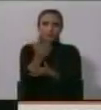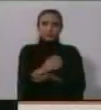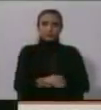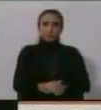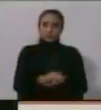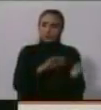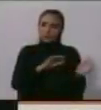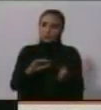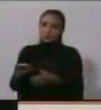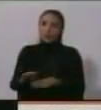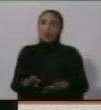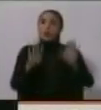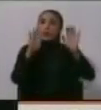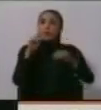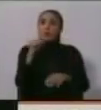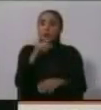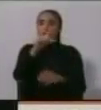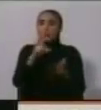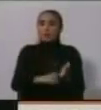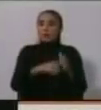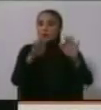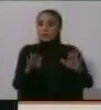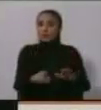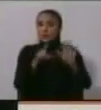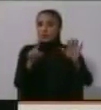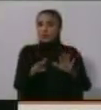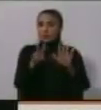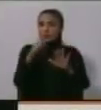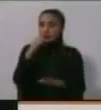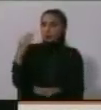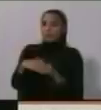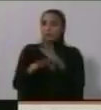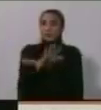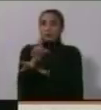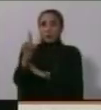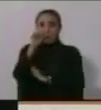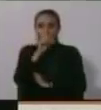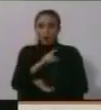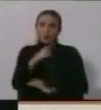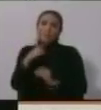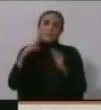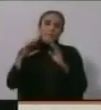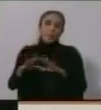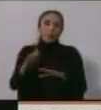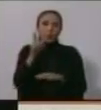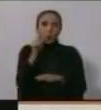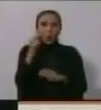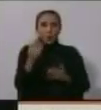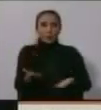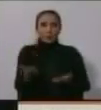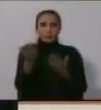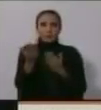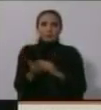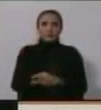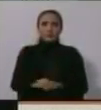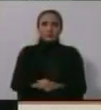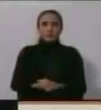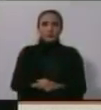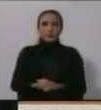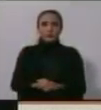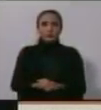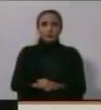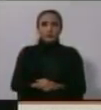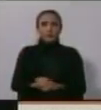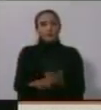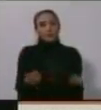9 de octubre de 1967, hace 51 años, fue asesinado. Lo capturaron el 8 y fue asesinado en la localidad de Liguera,